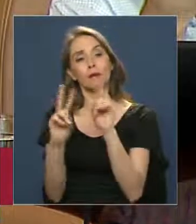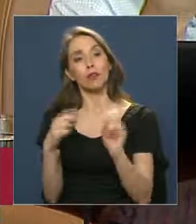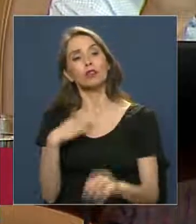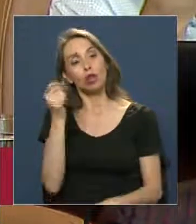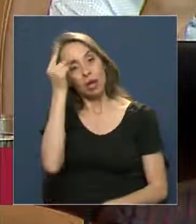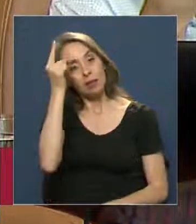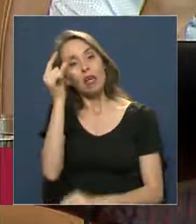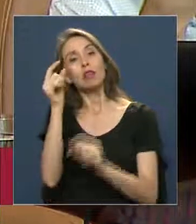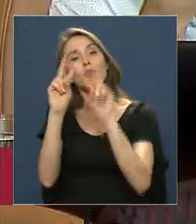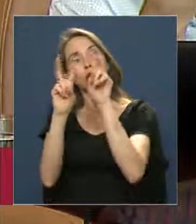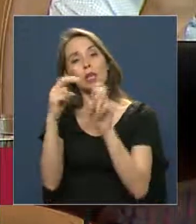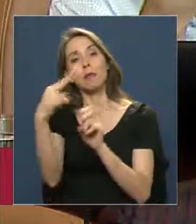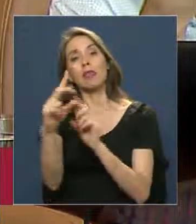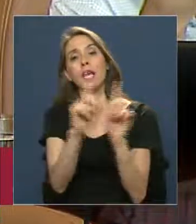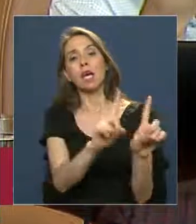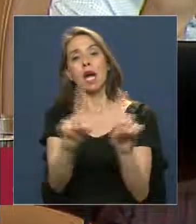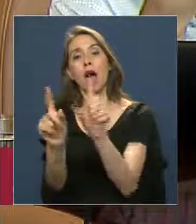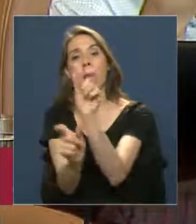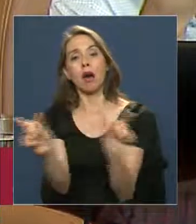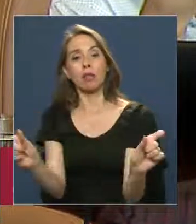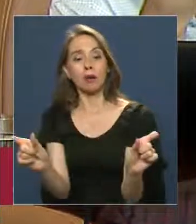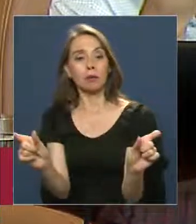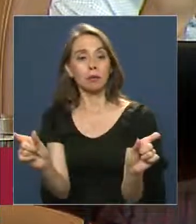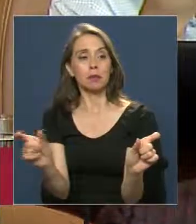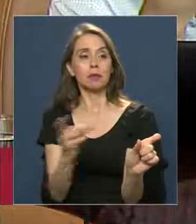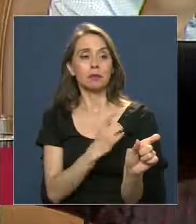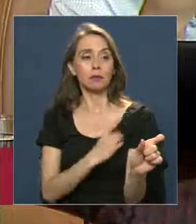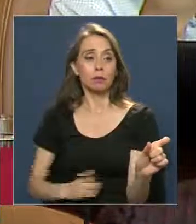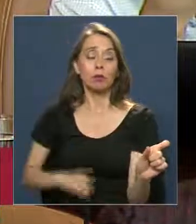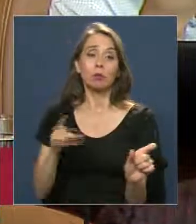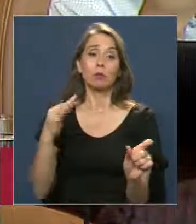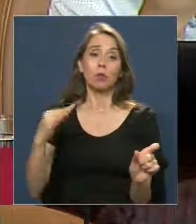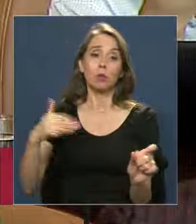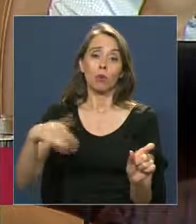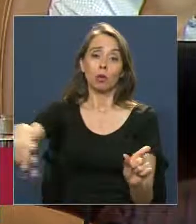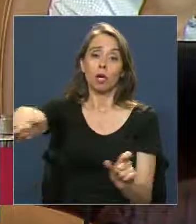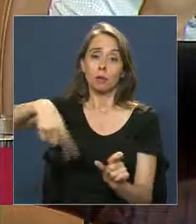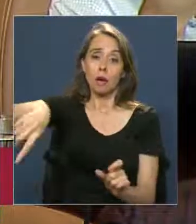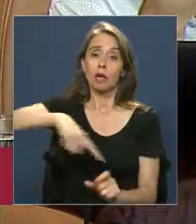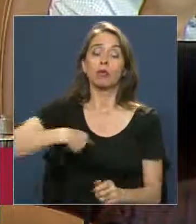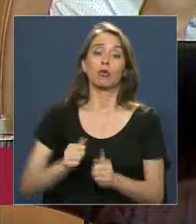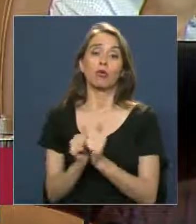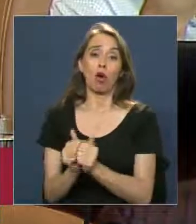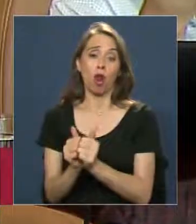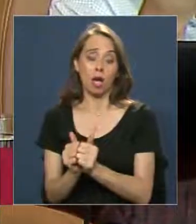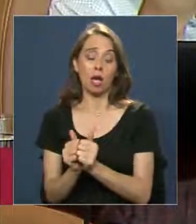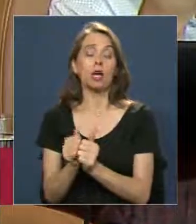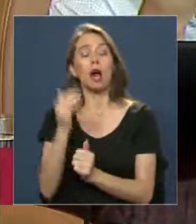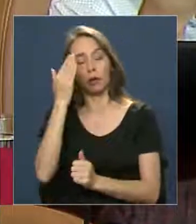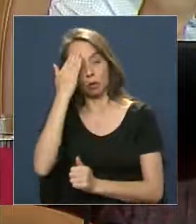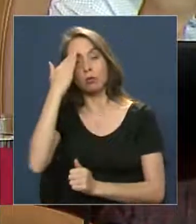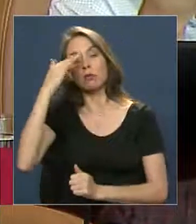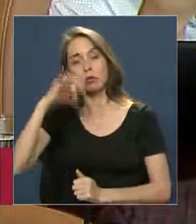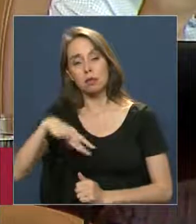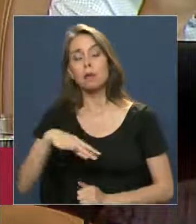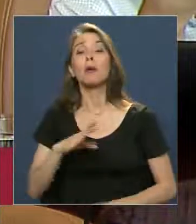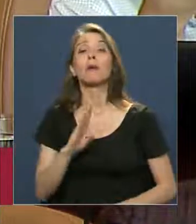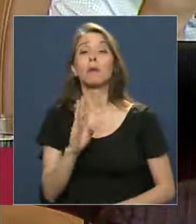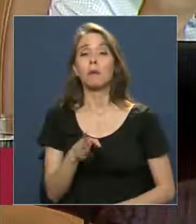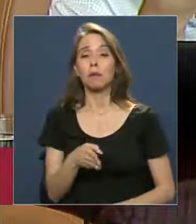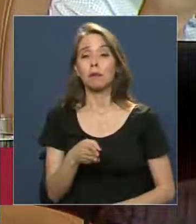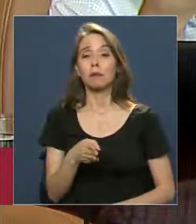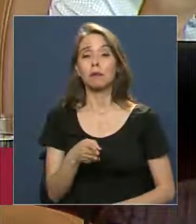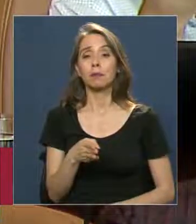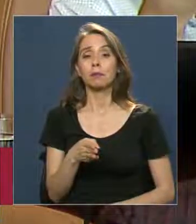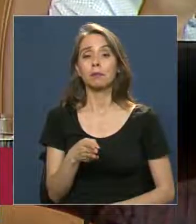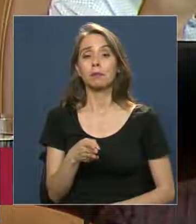temas personales que claramente hoy día son muy importantes para ellos, para nuestros colegas, pero al mismo tiempo creo que debemos tener ahí